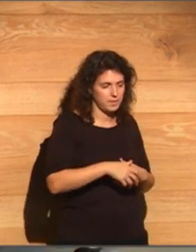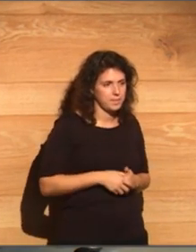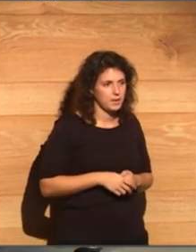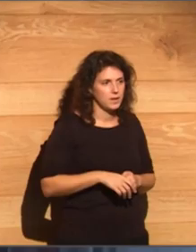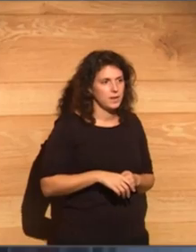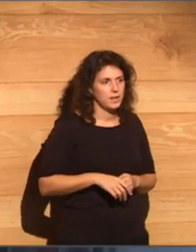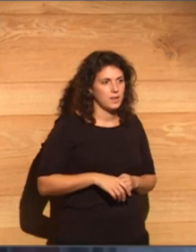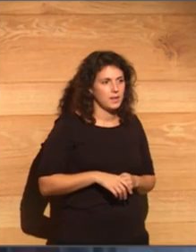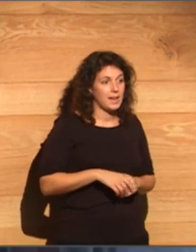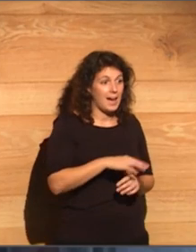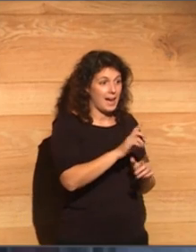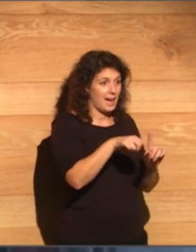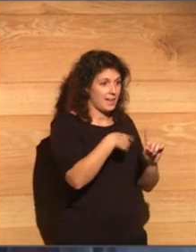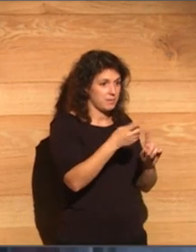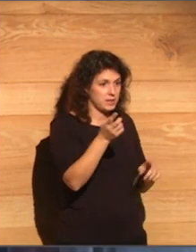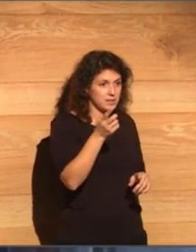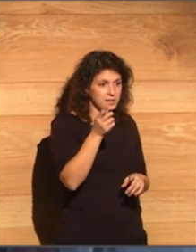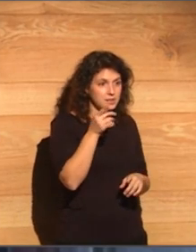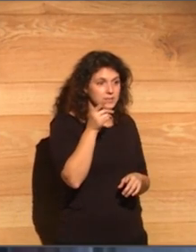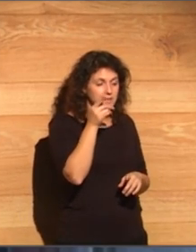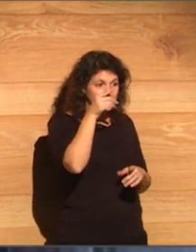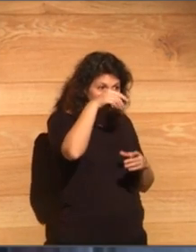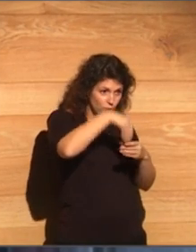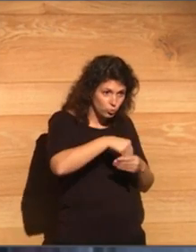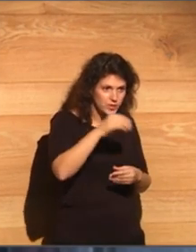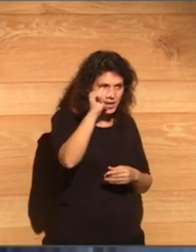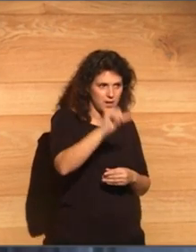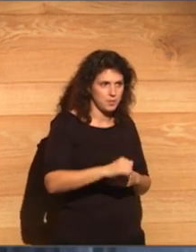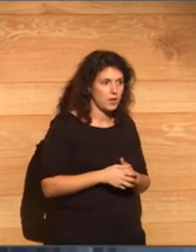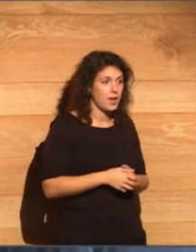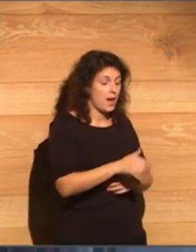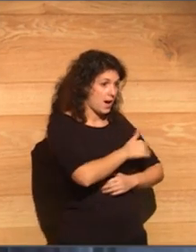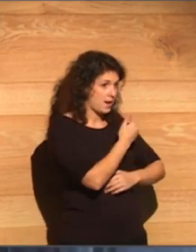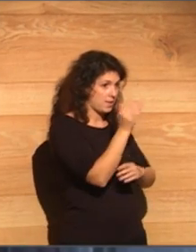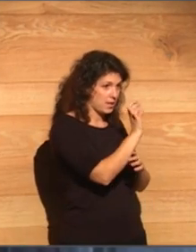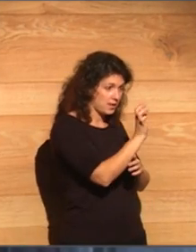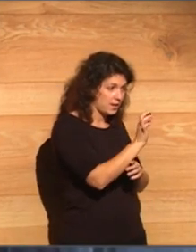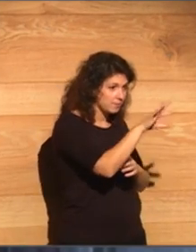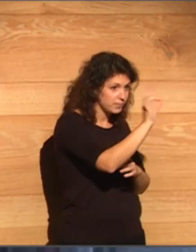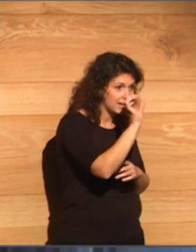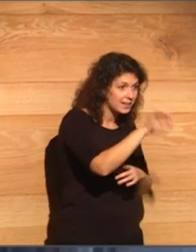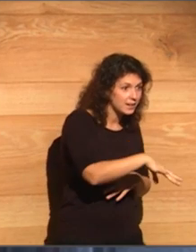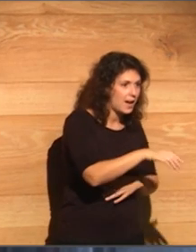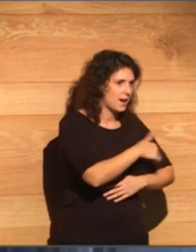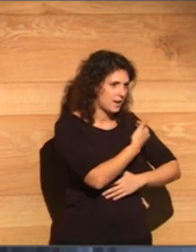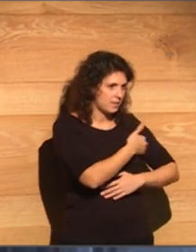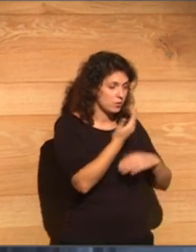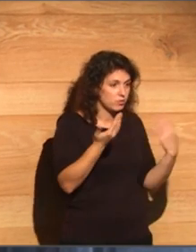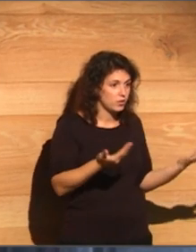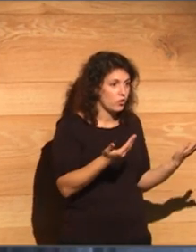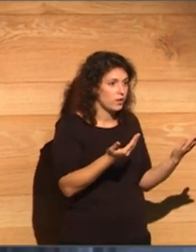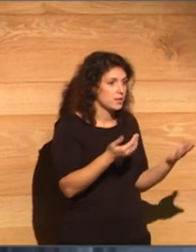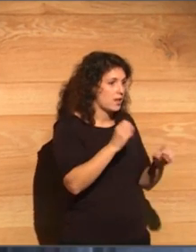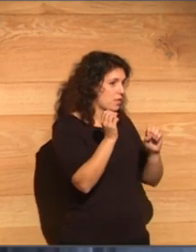Era, sí, porque además el y está en la película tal cual lo puso. La Academia de Cine la eligen los académicos, ¿no? Con lo cual no podría cesarlo